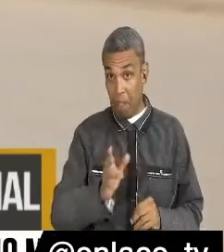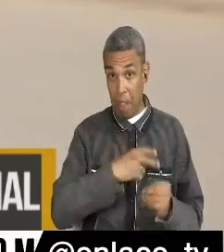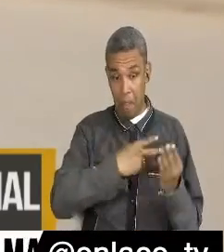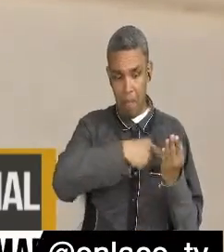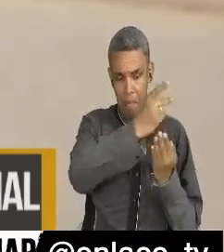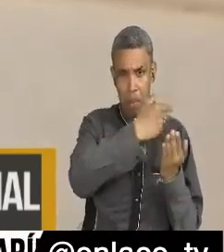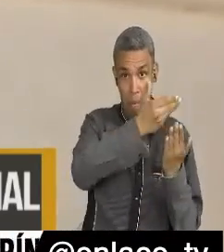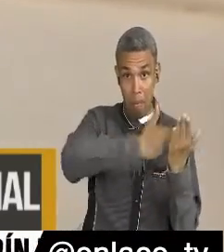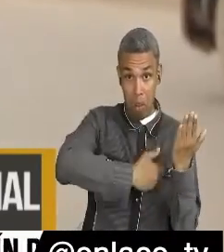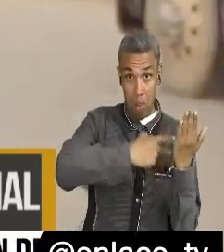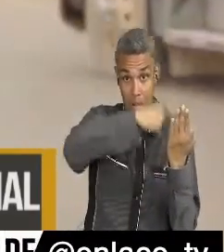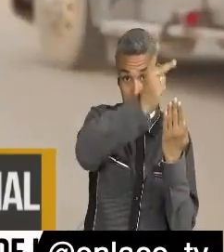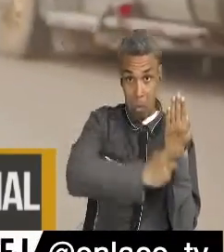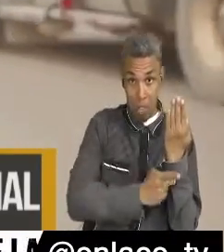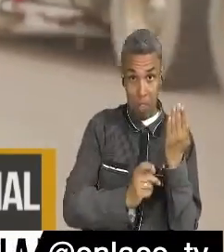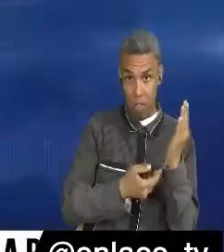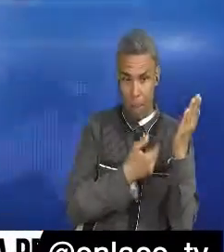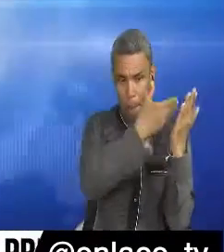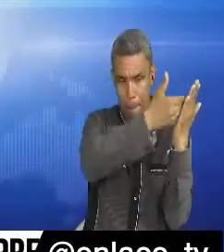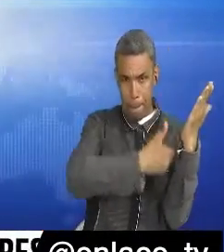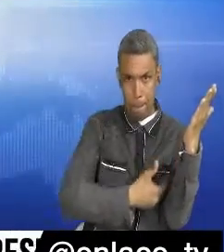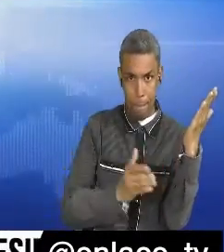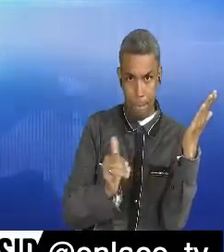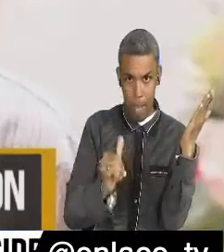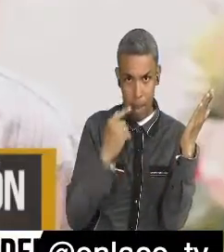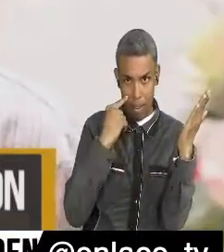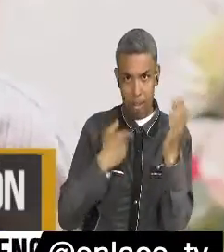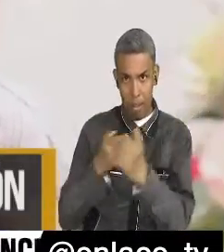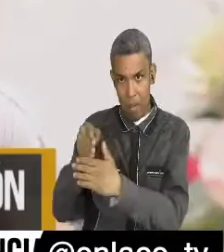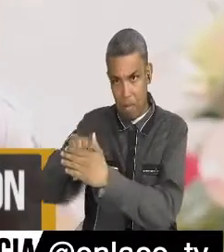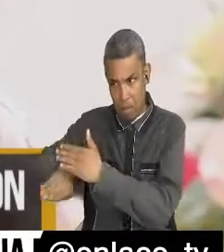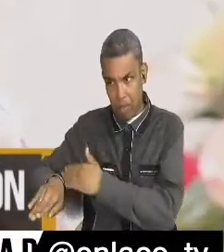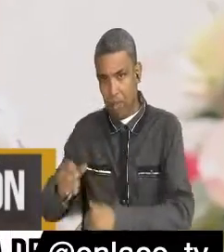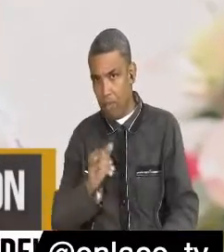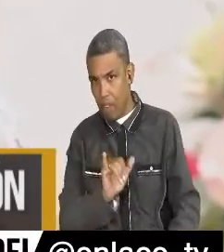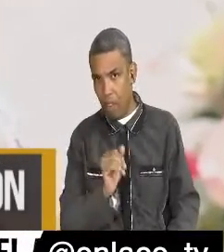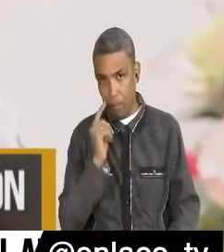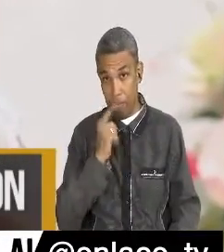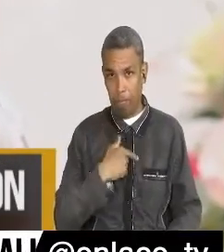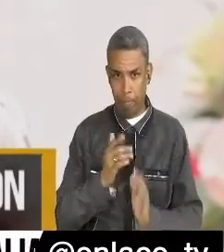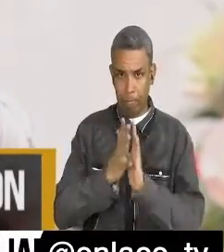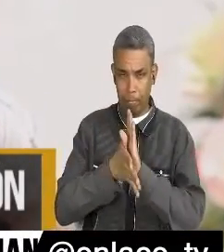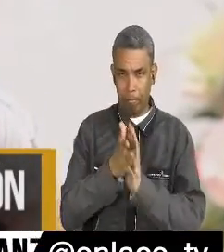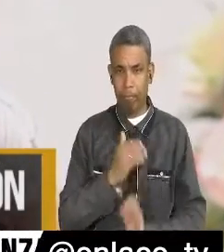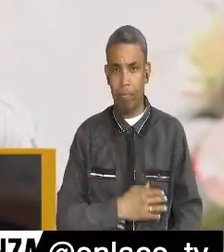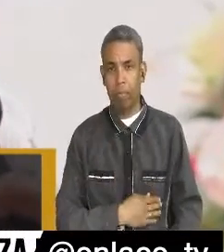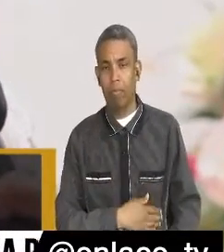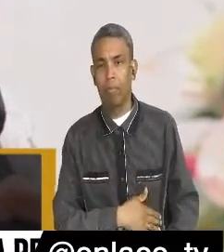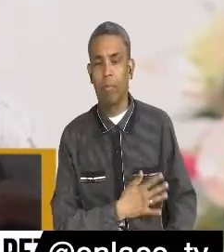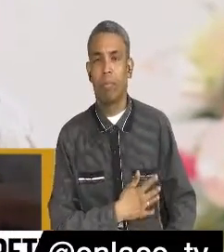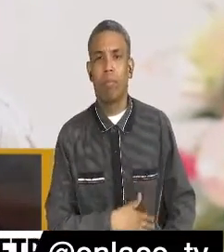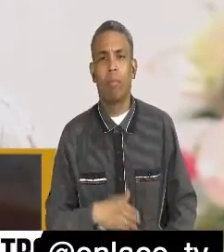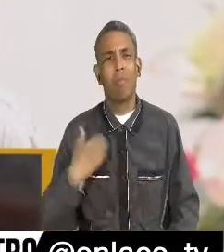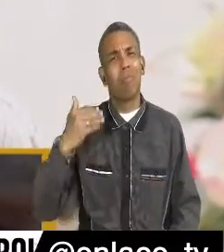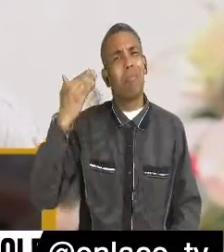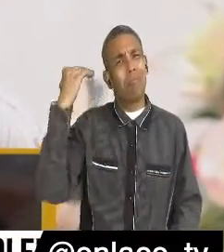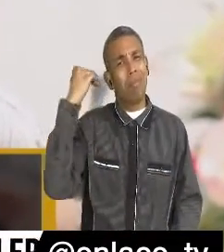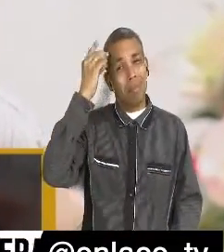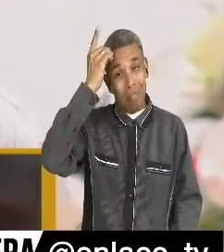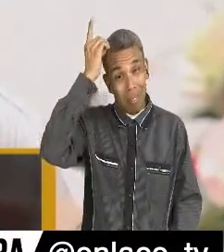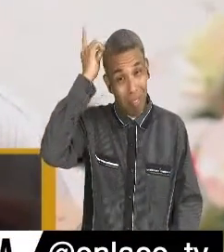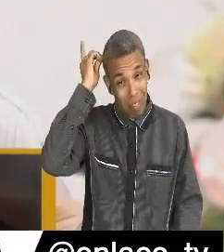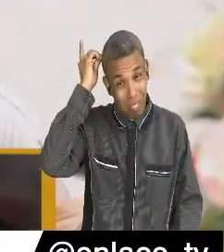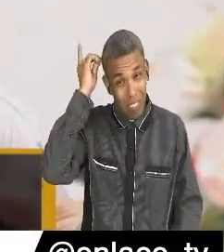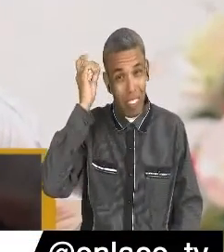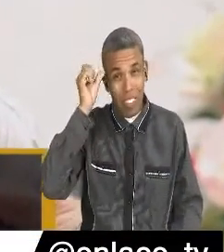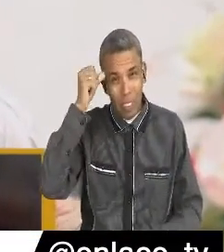pavimentar ese sector de la carretera nacional. Y al señor alcalde también lo manifestó el día que se inauguró la pavimentación del